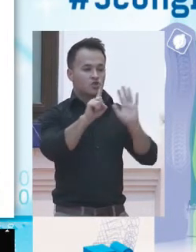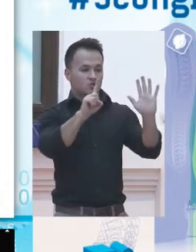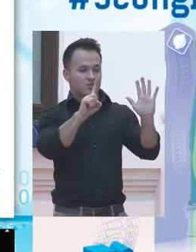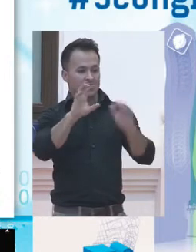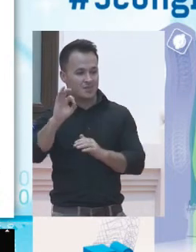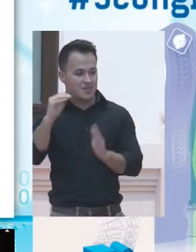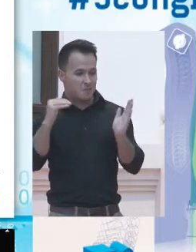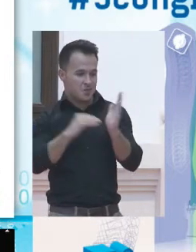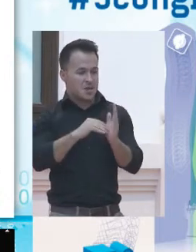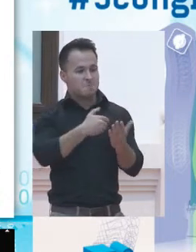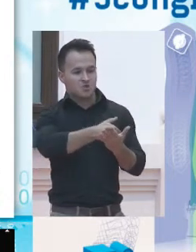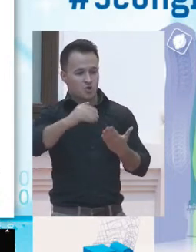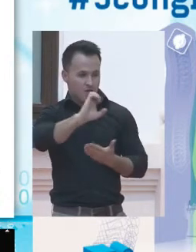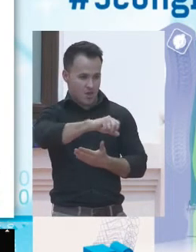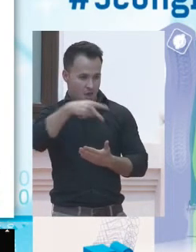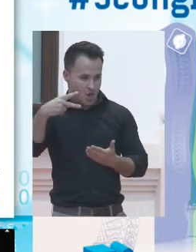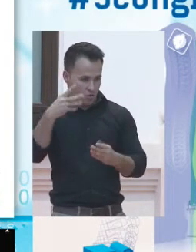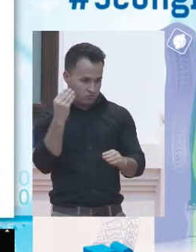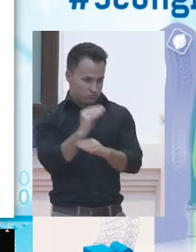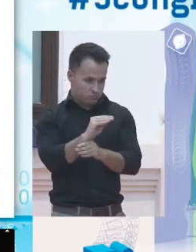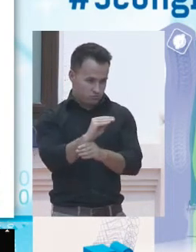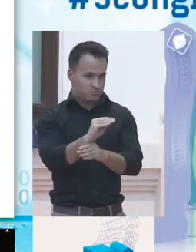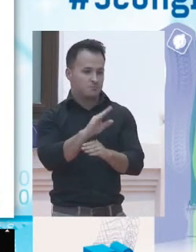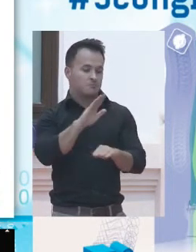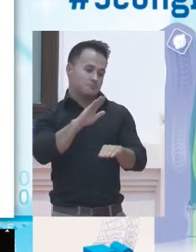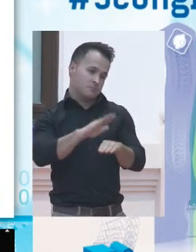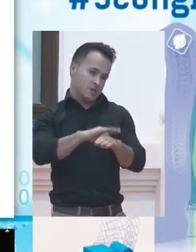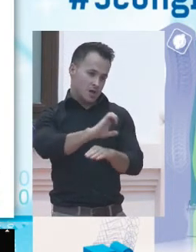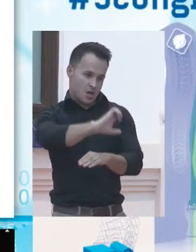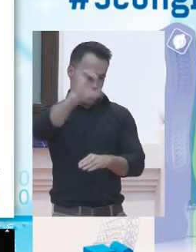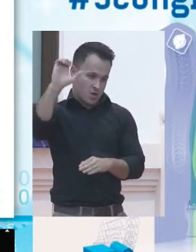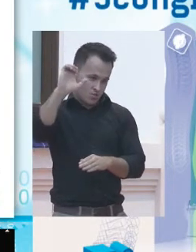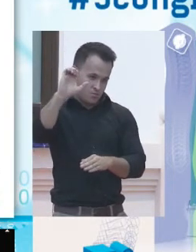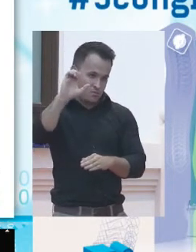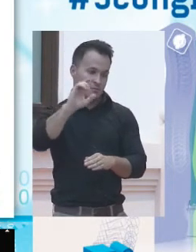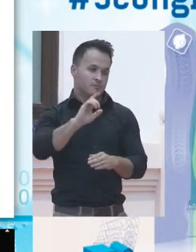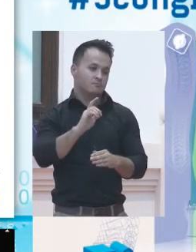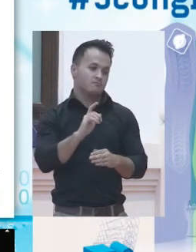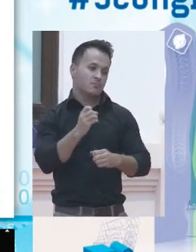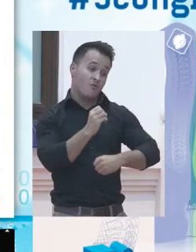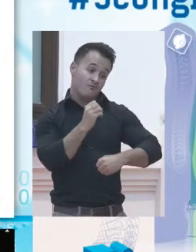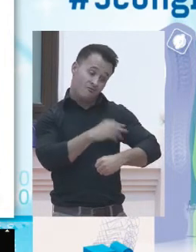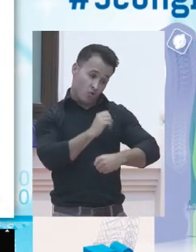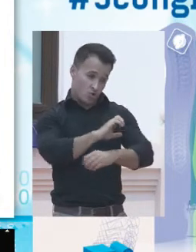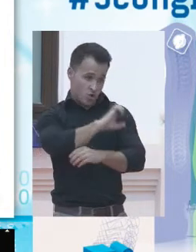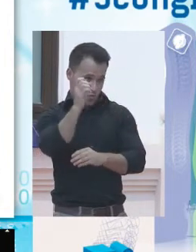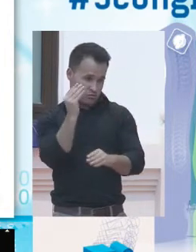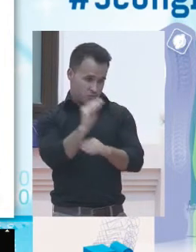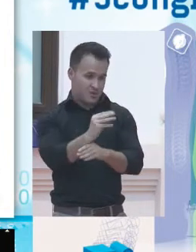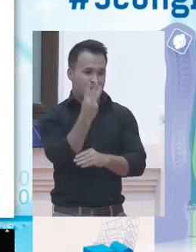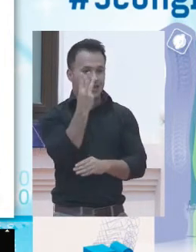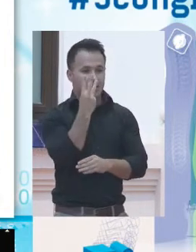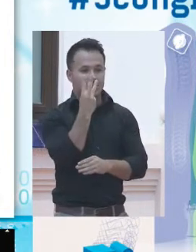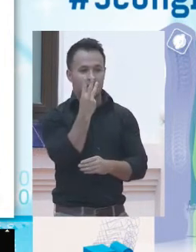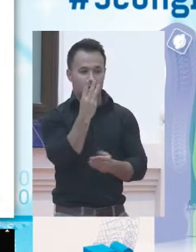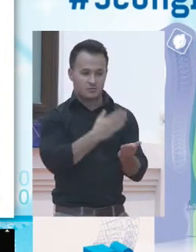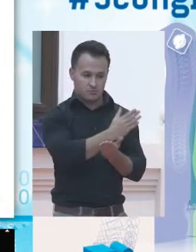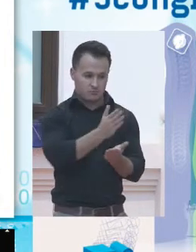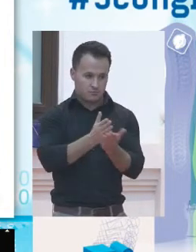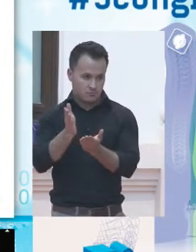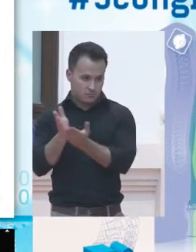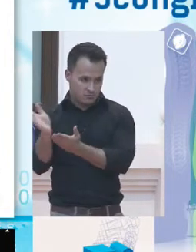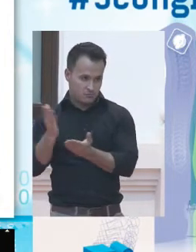de euros, fomentando los nuevos suministradores tecnológicos europeos. Y había 3 pilares en esa estrategia. El pilar 1 es acabar